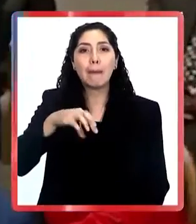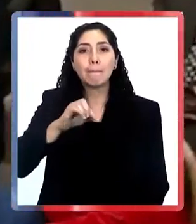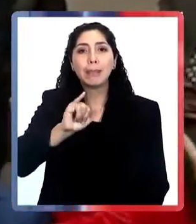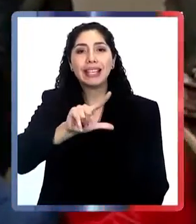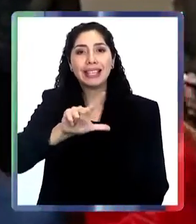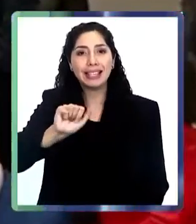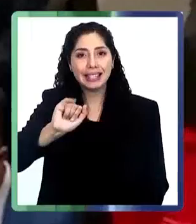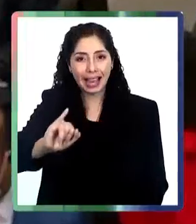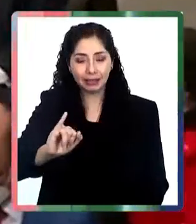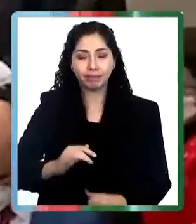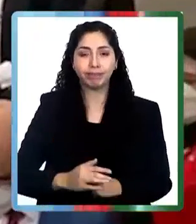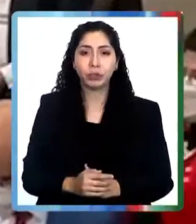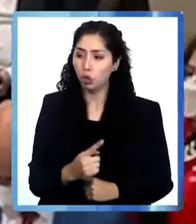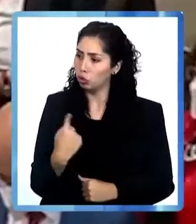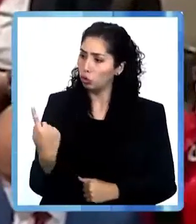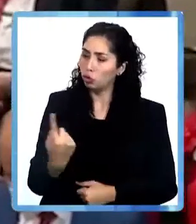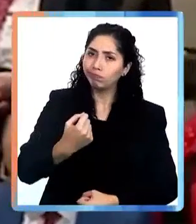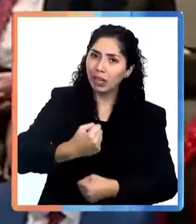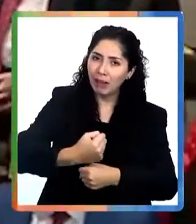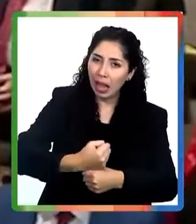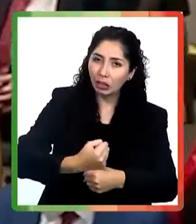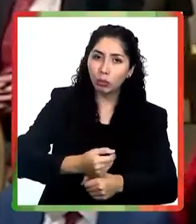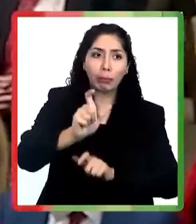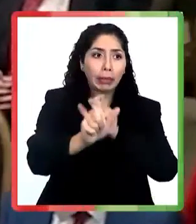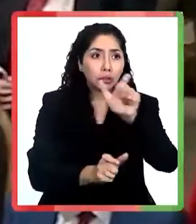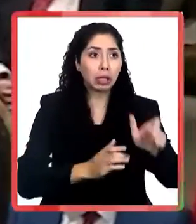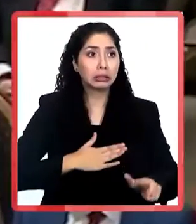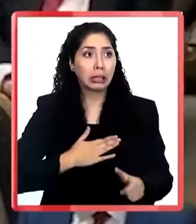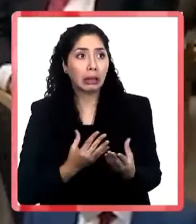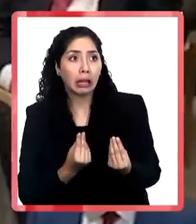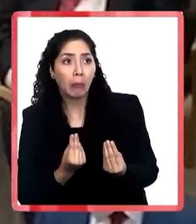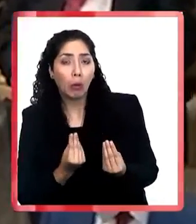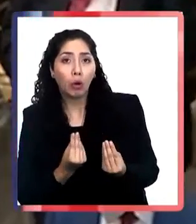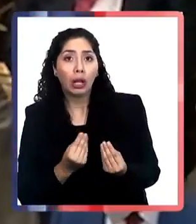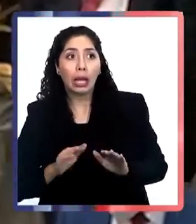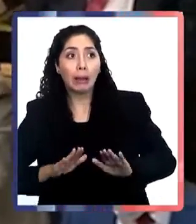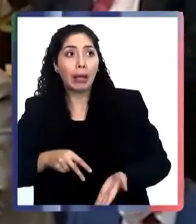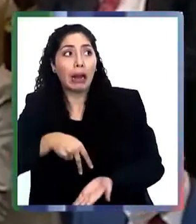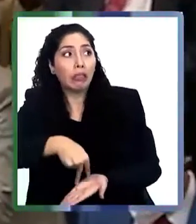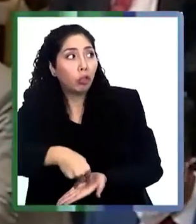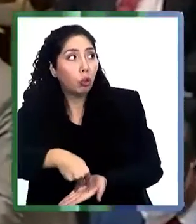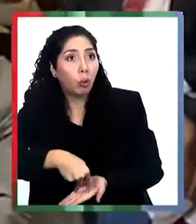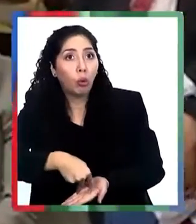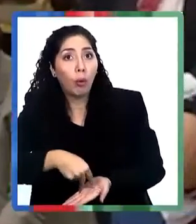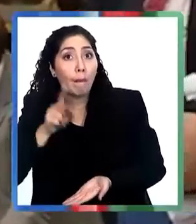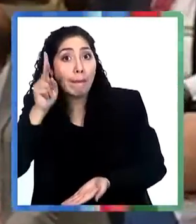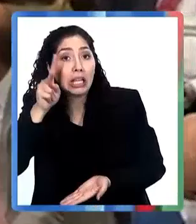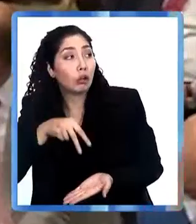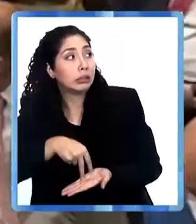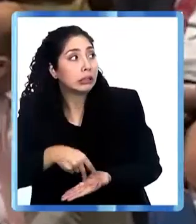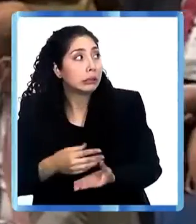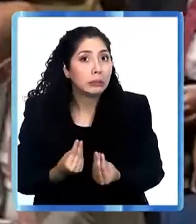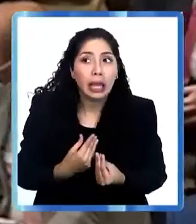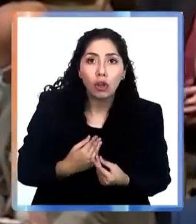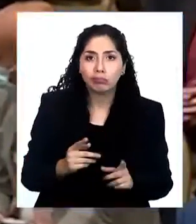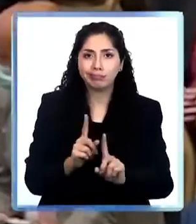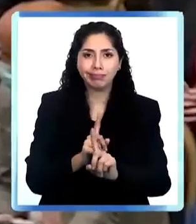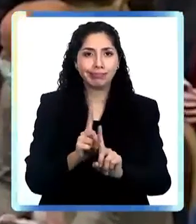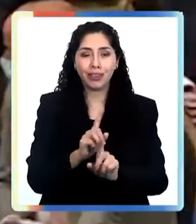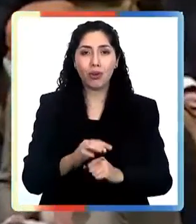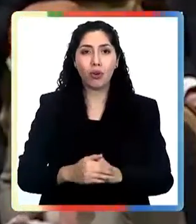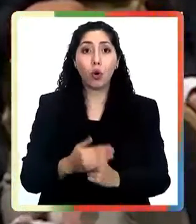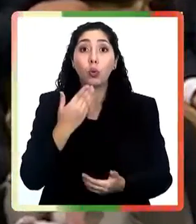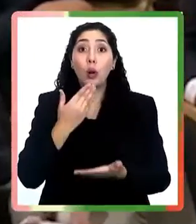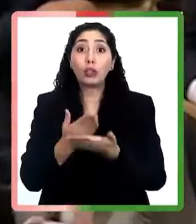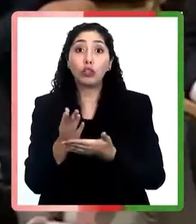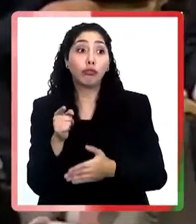trabajando intensamente para que ninguna persona se siente atemorizada esperando una micro o al